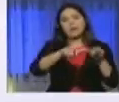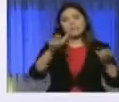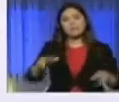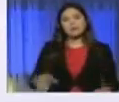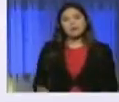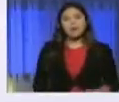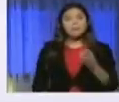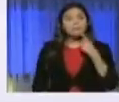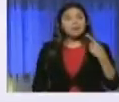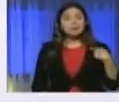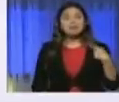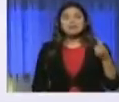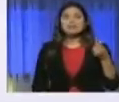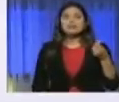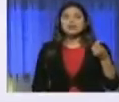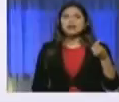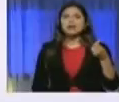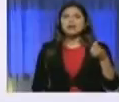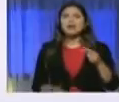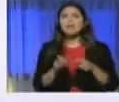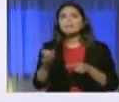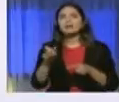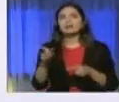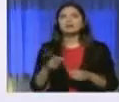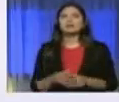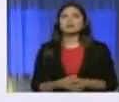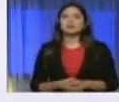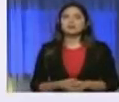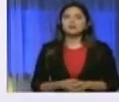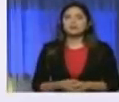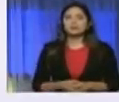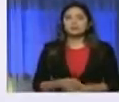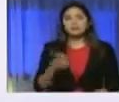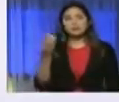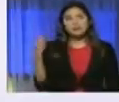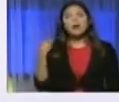que el precio del multiabono es otro.